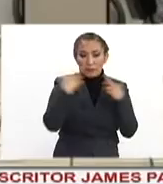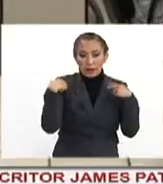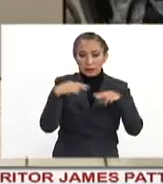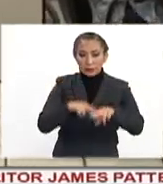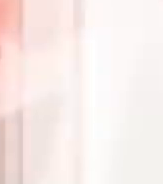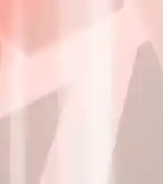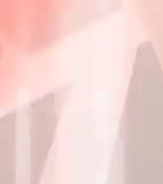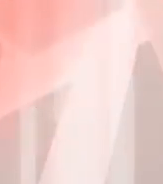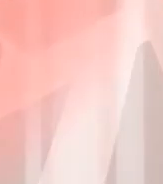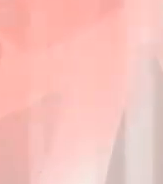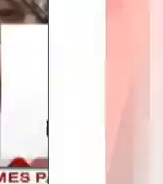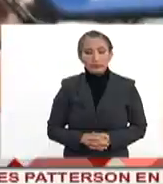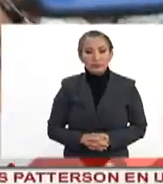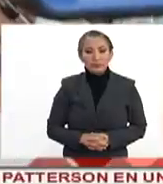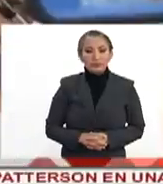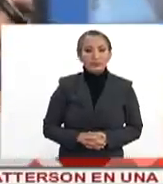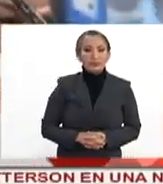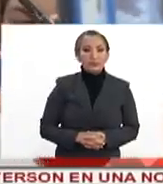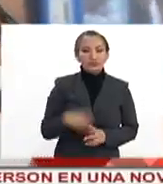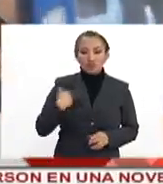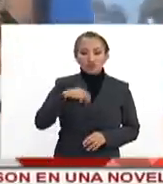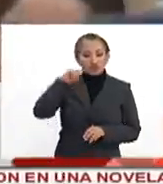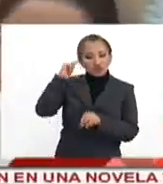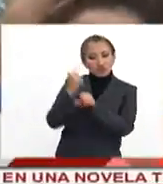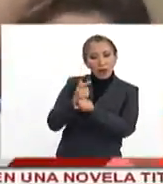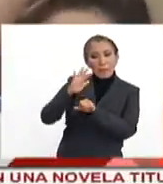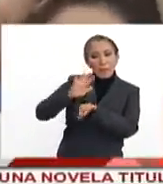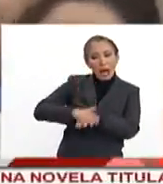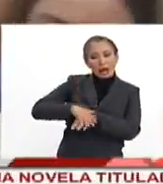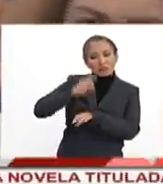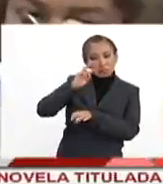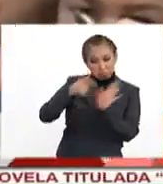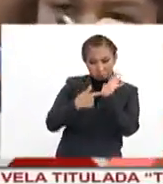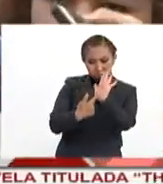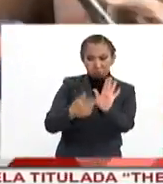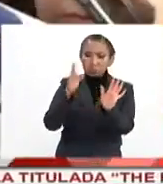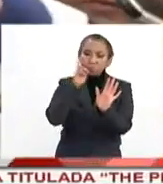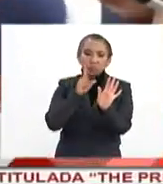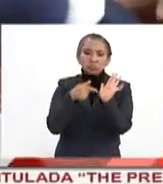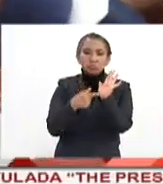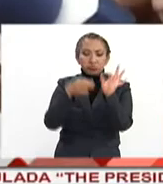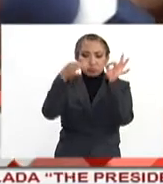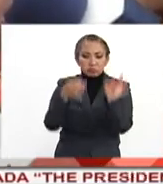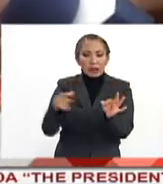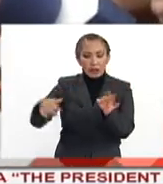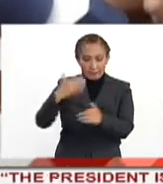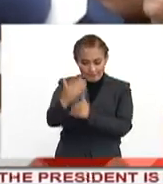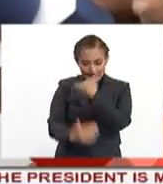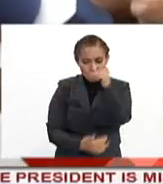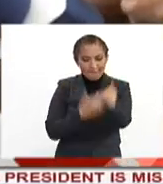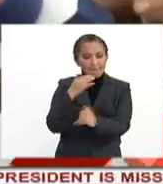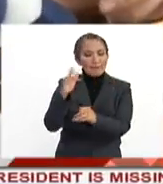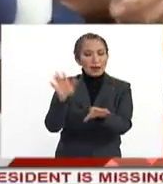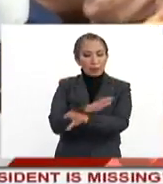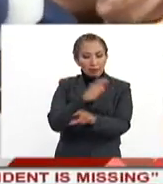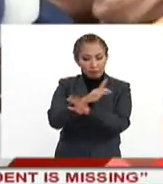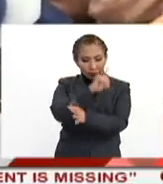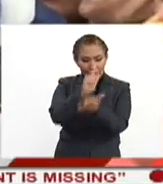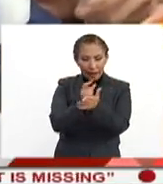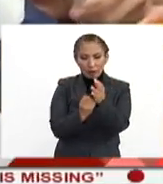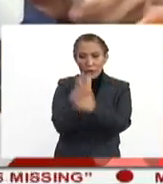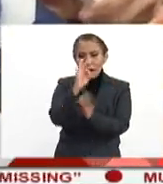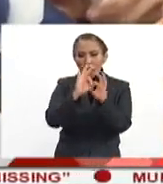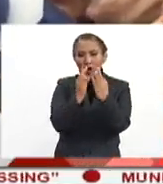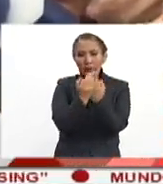convocados. Lo que estamos viendo, más que con palabras, sino con hechos, es que vamos avanzando con la reforma, con el nuevo